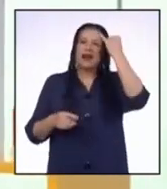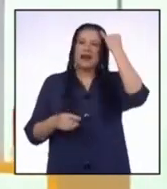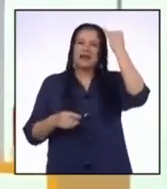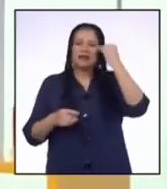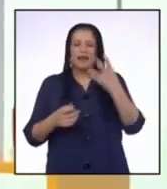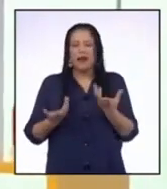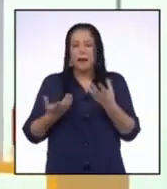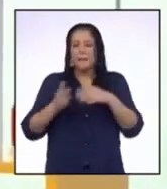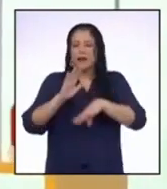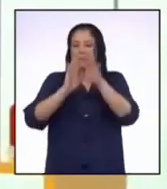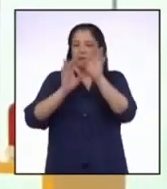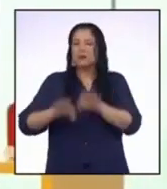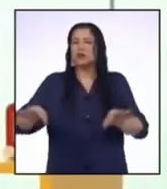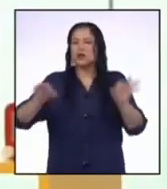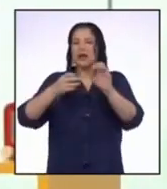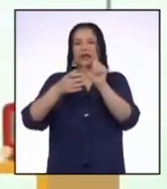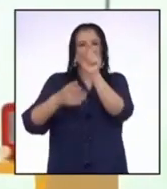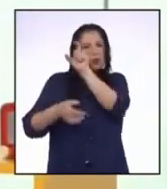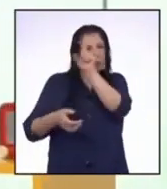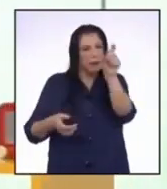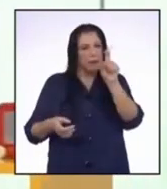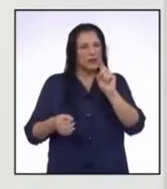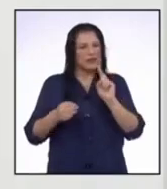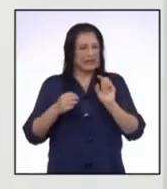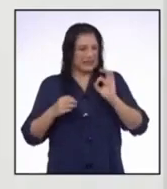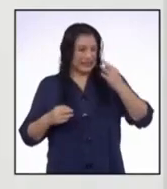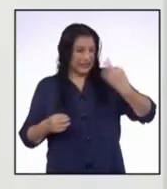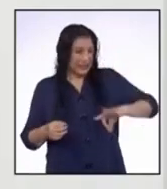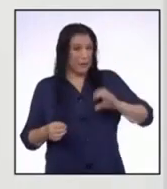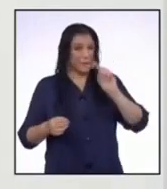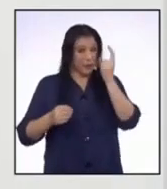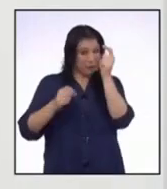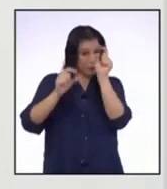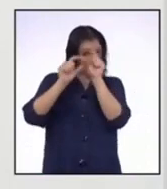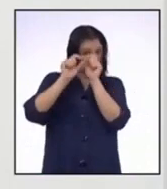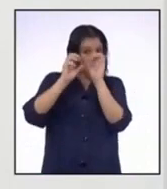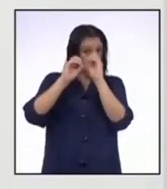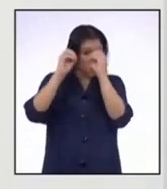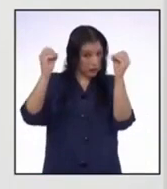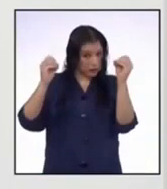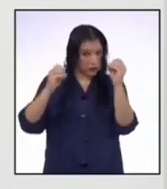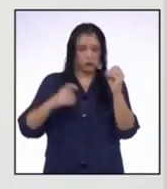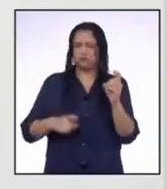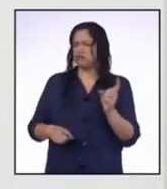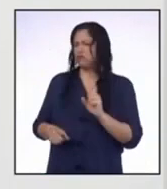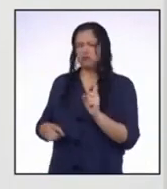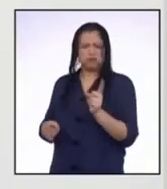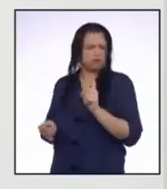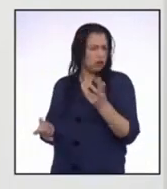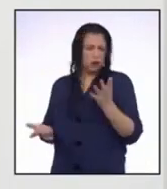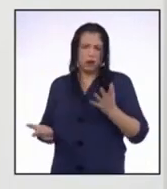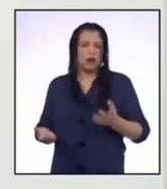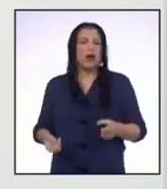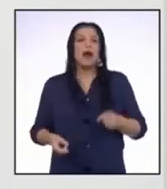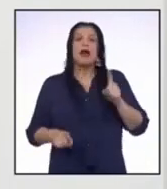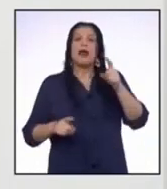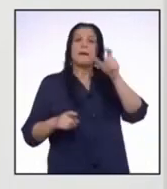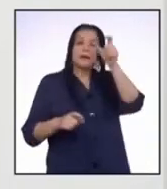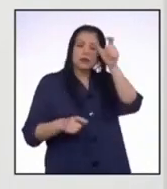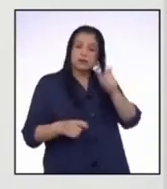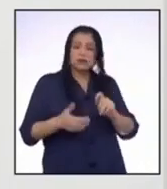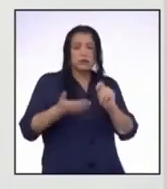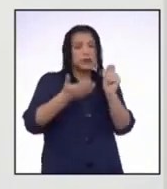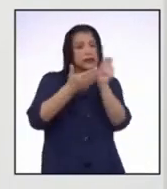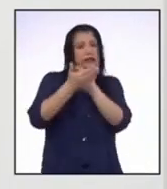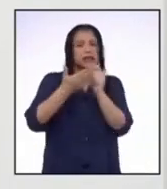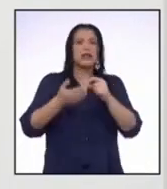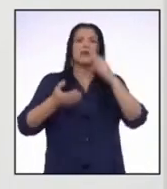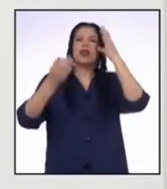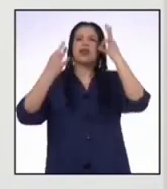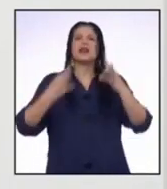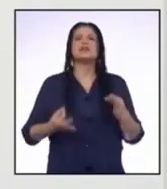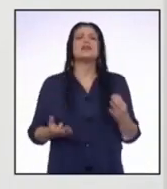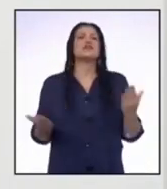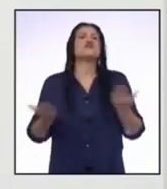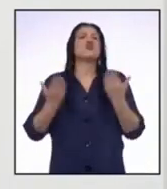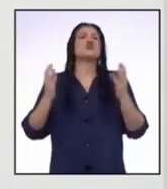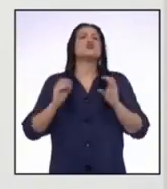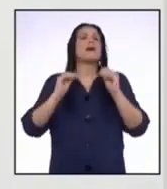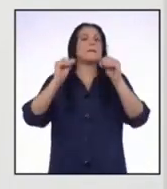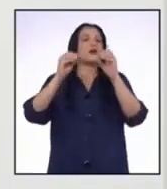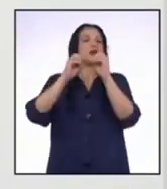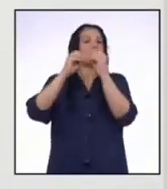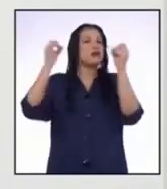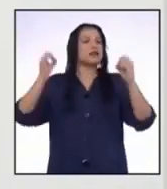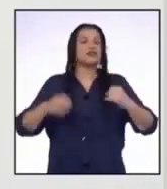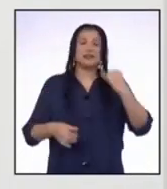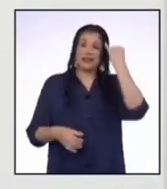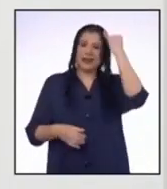principal de un párrafo siempre se ubica al inicio de este. No necesariamente. El autor del texto decide dónde ubicar